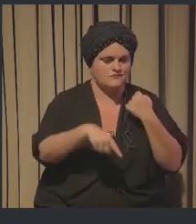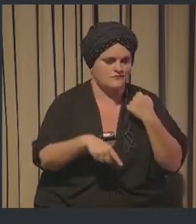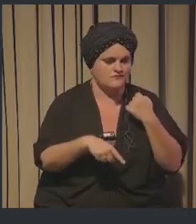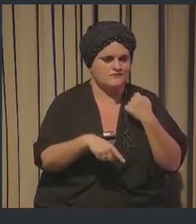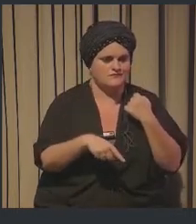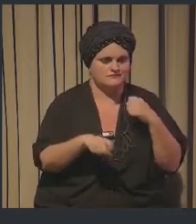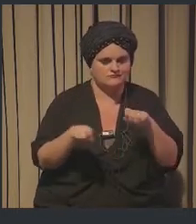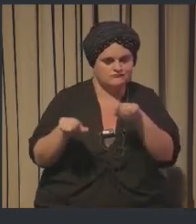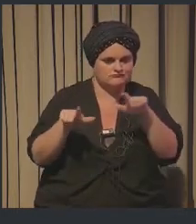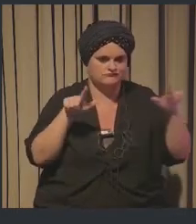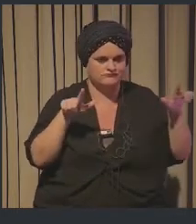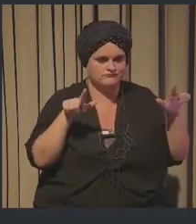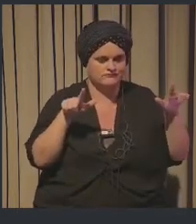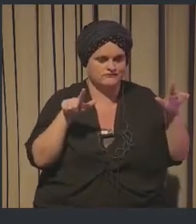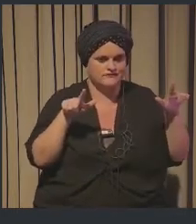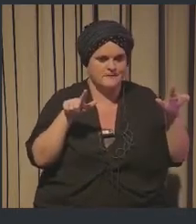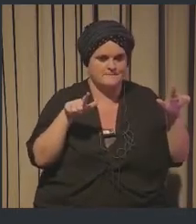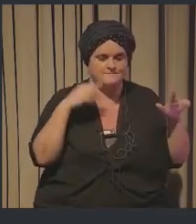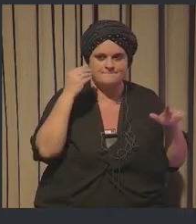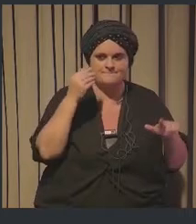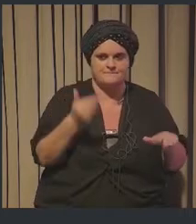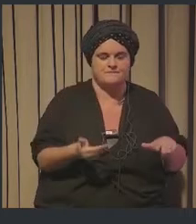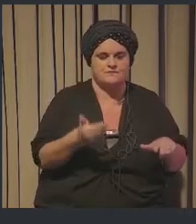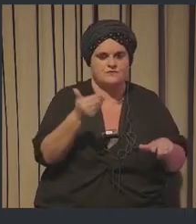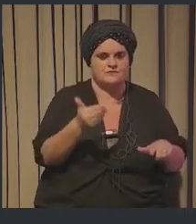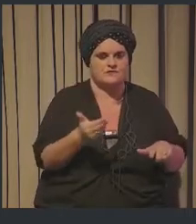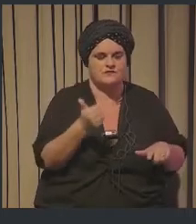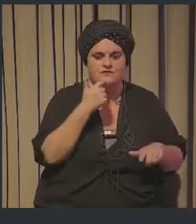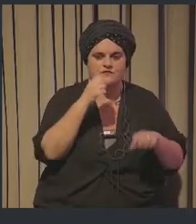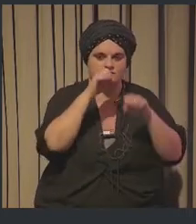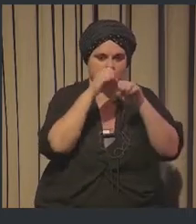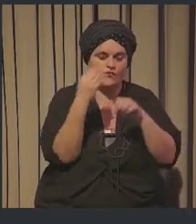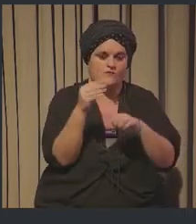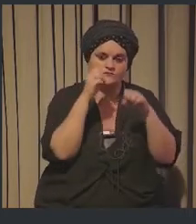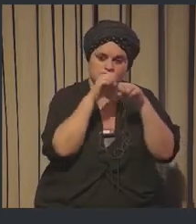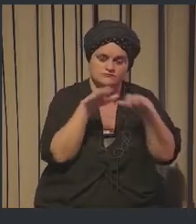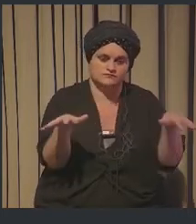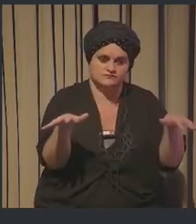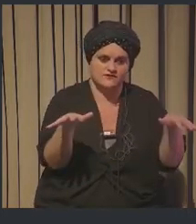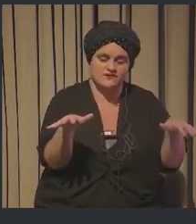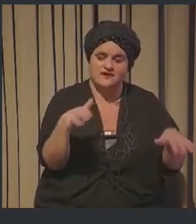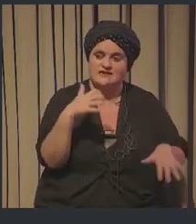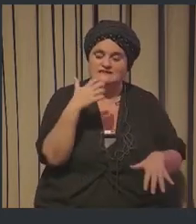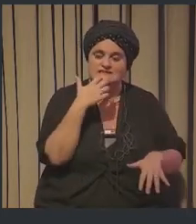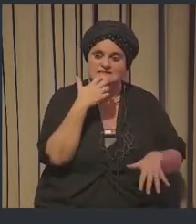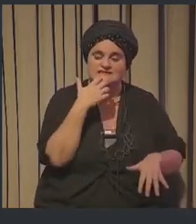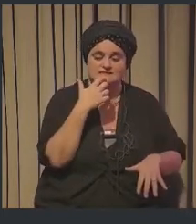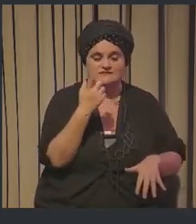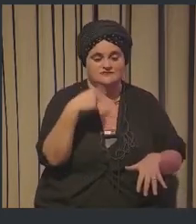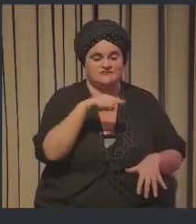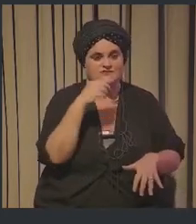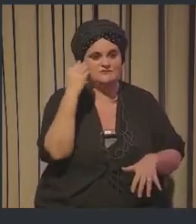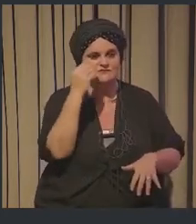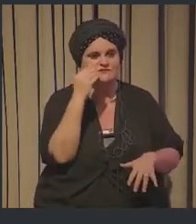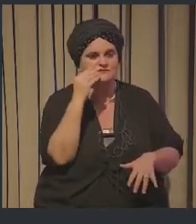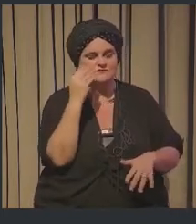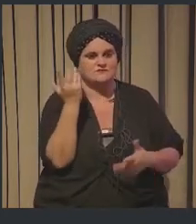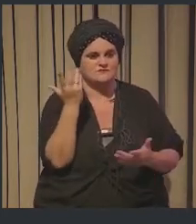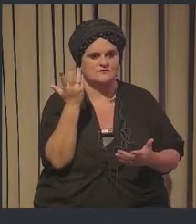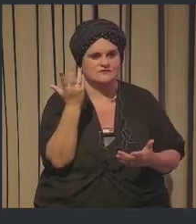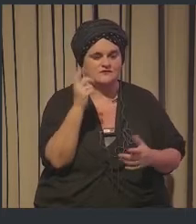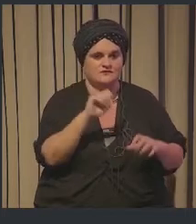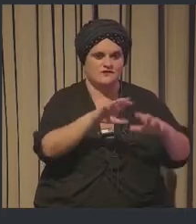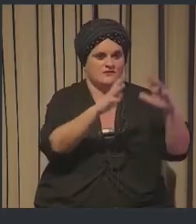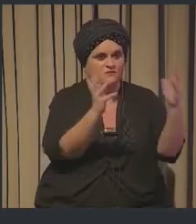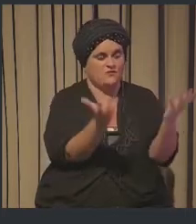que esto es muy importante, comunicárselo a los jóvenes, porque si pasamos por la litanía de todos los desafíos que existen en el